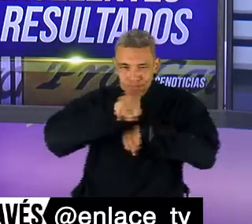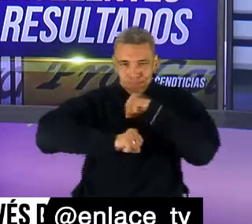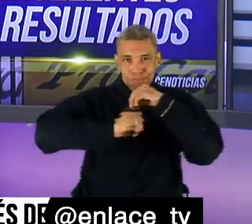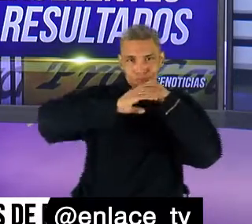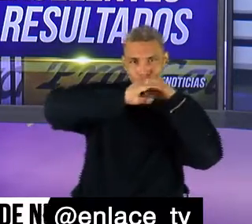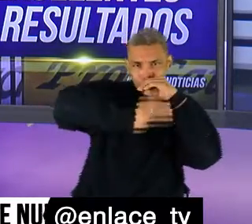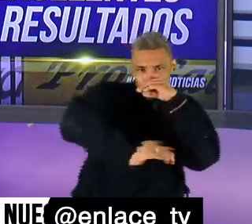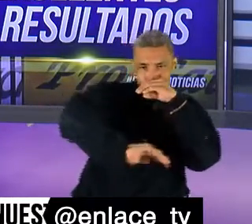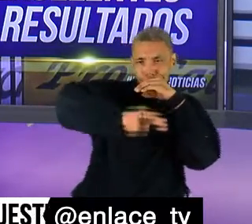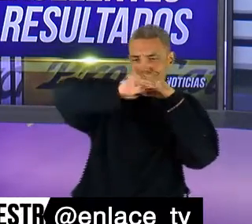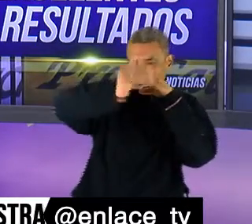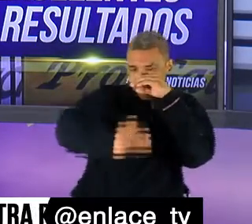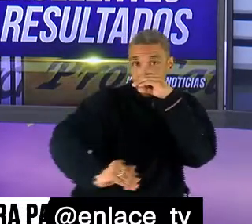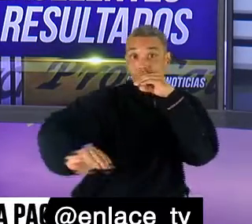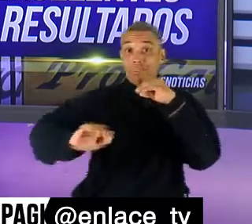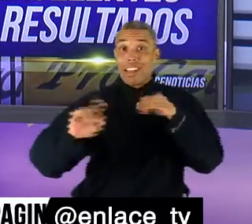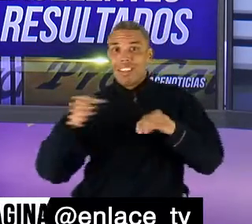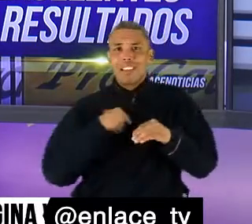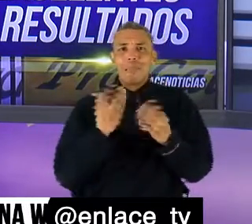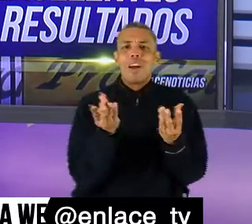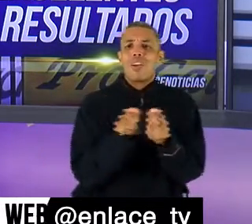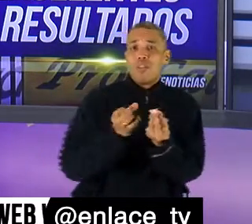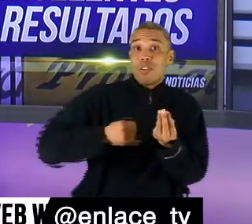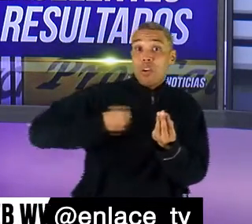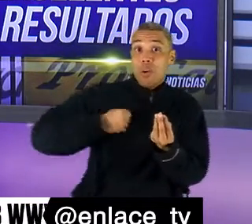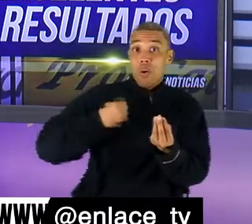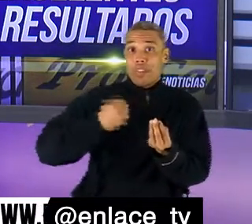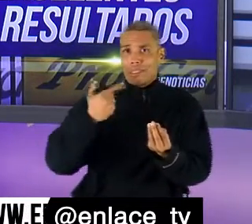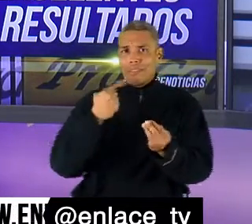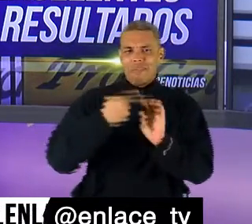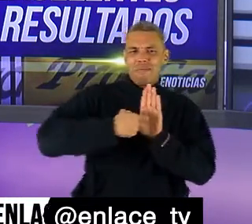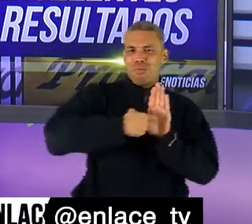deportistas dejaron muy en alto los colores del puerto petrolero.